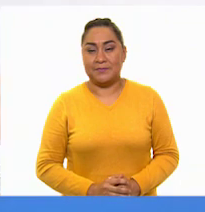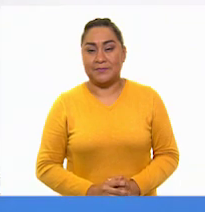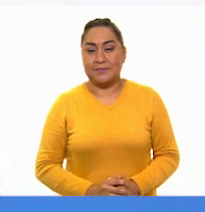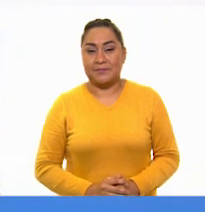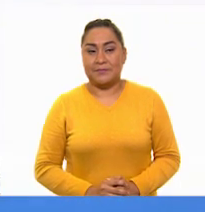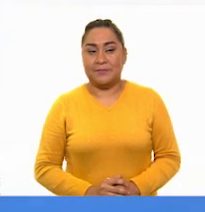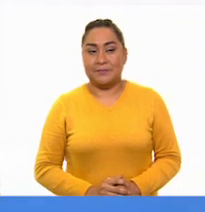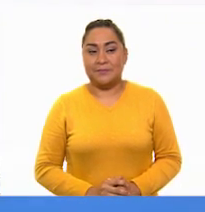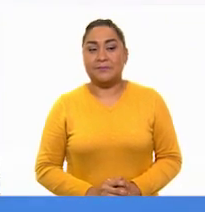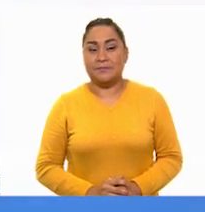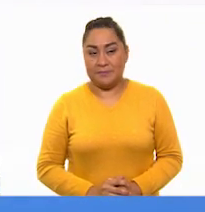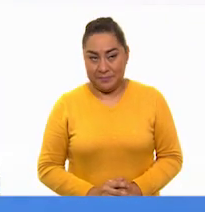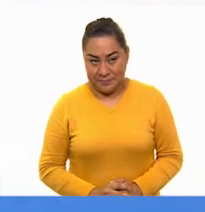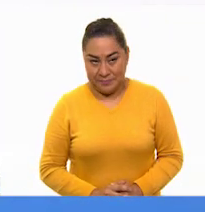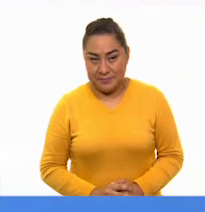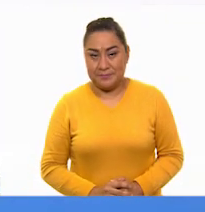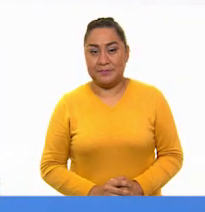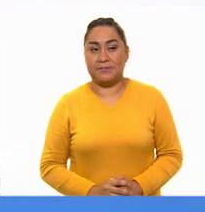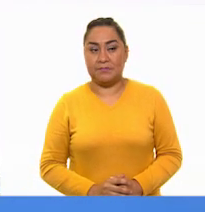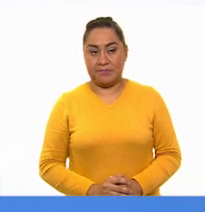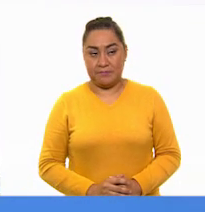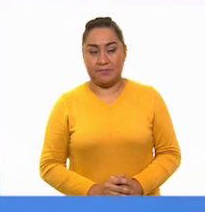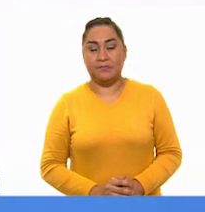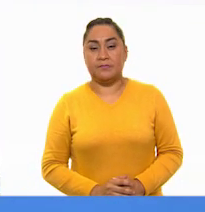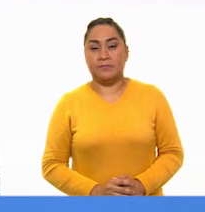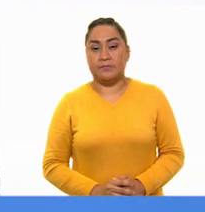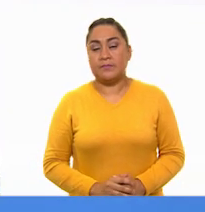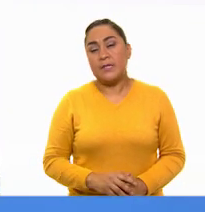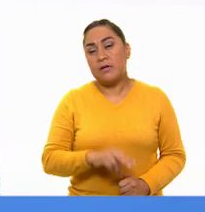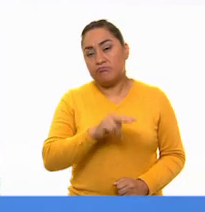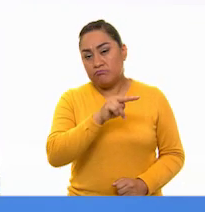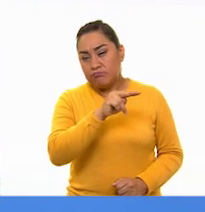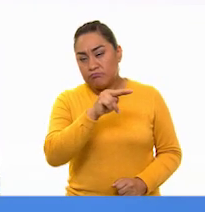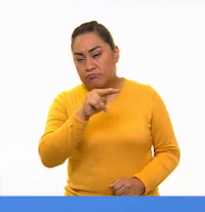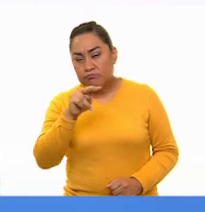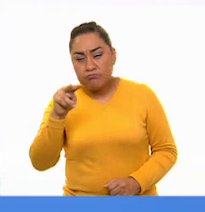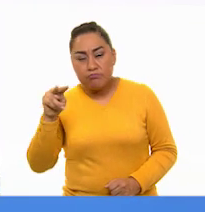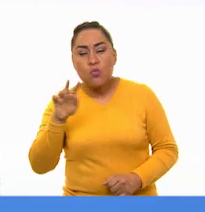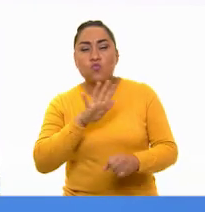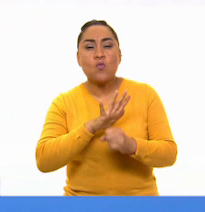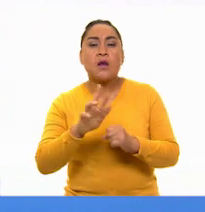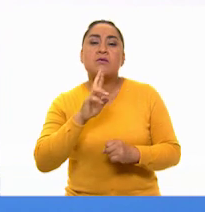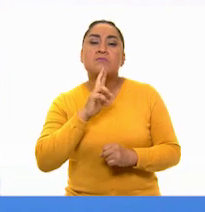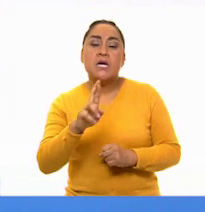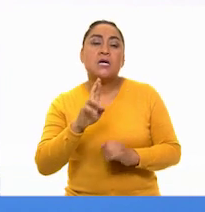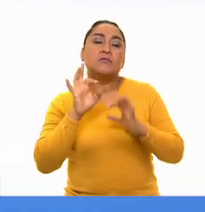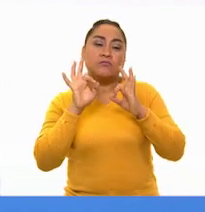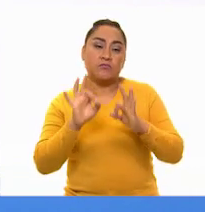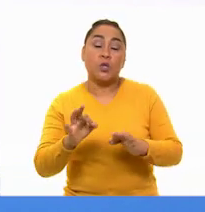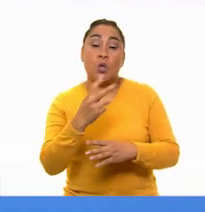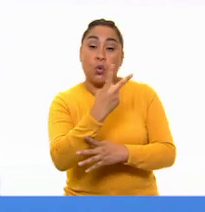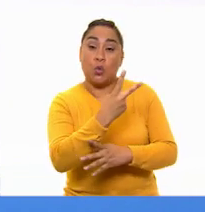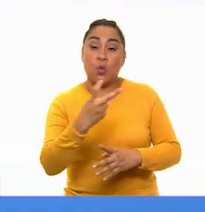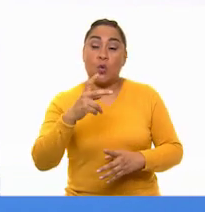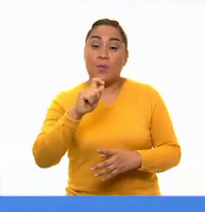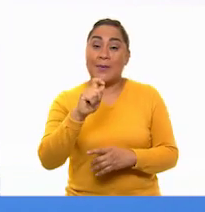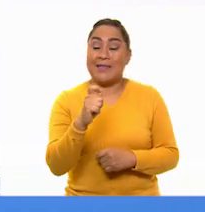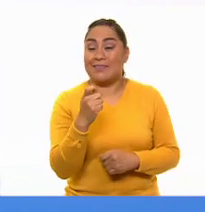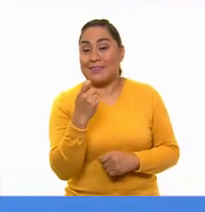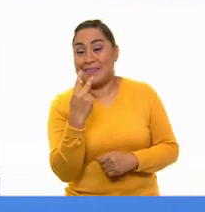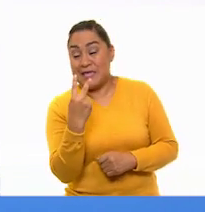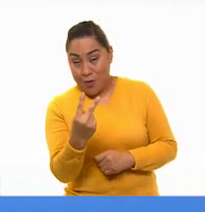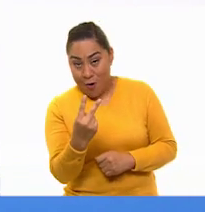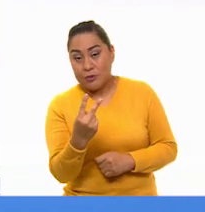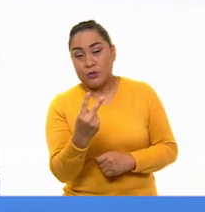37.5. Muy bien. Uh-huh. En este caso, maestra, la solución es el número